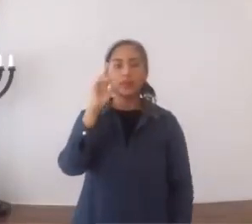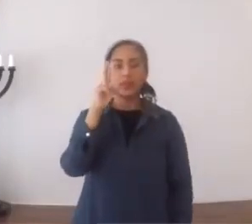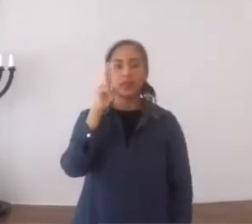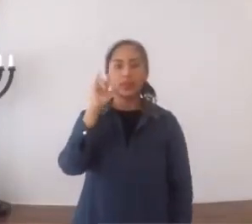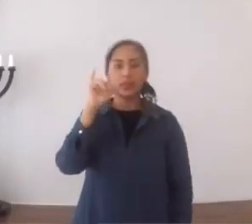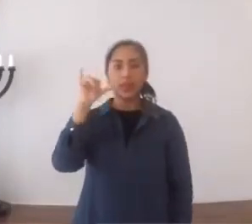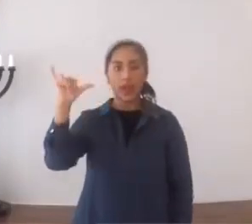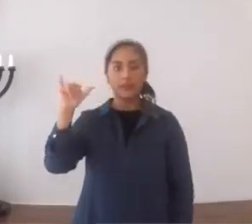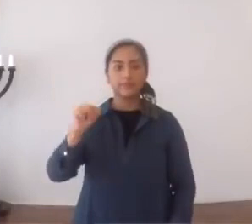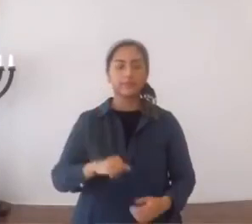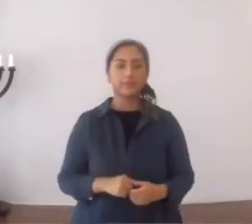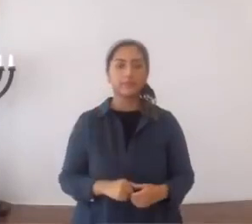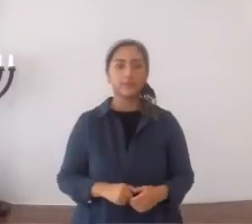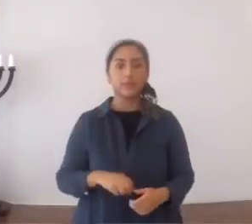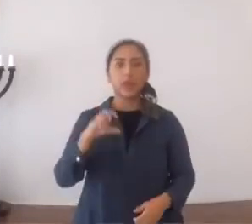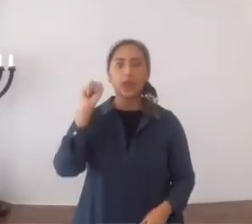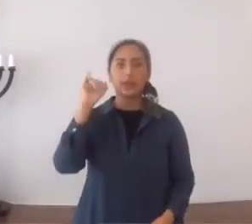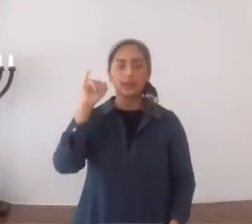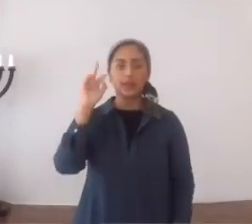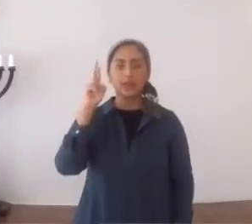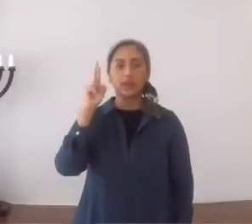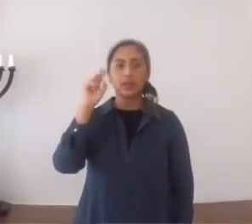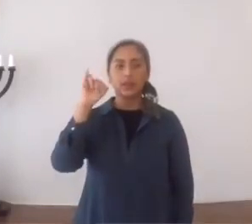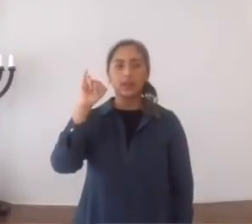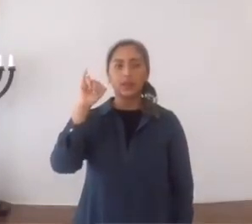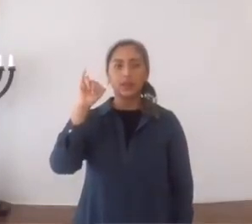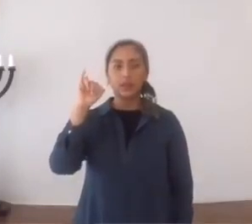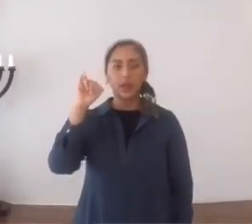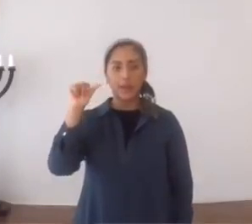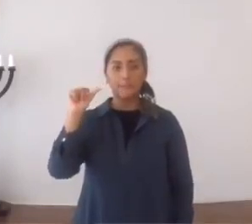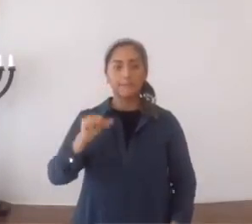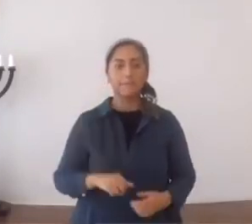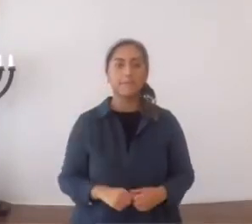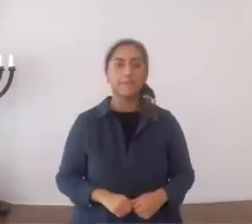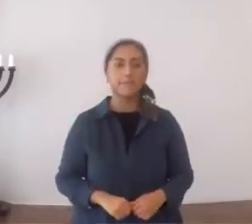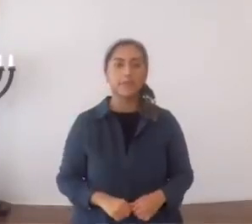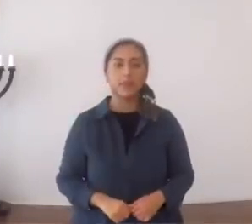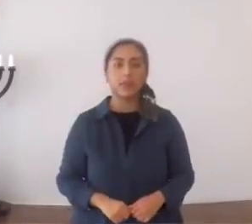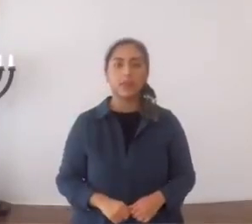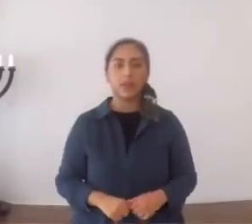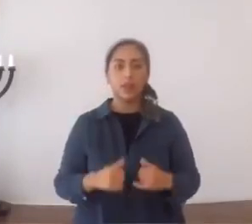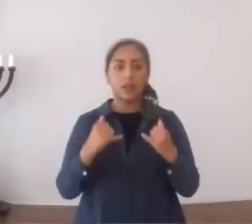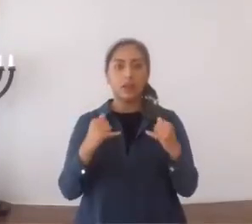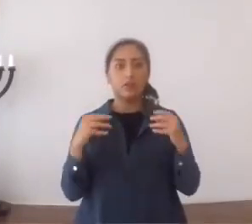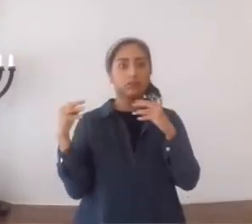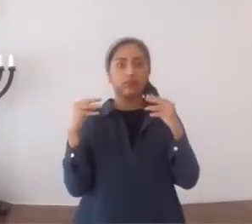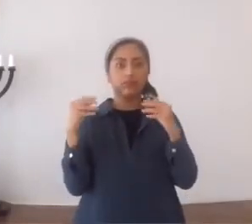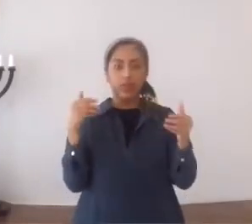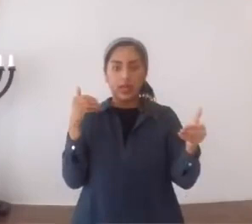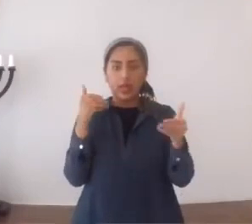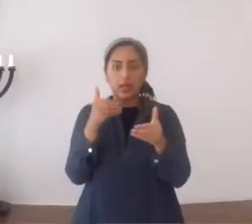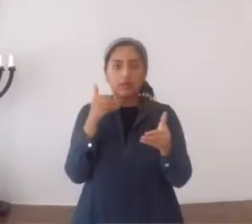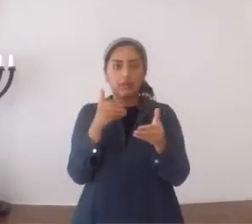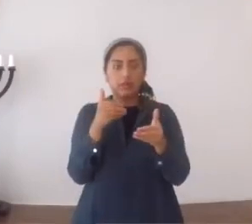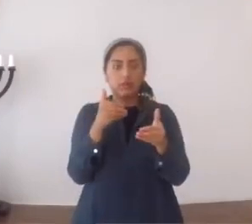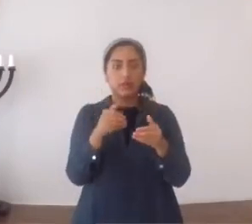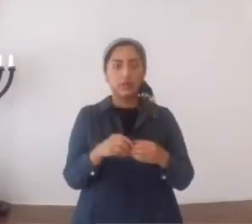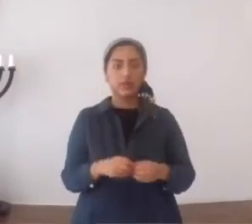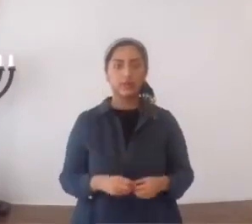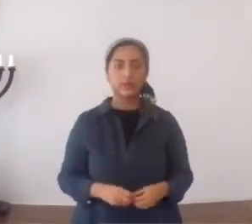sirio. La tensión ya está muy cerca, más cerca que nunca, más fuerte, perdón.